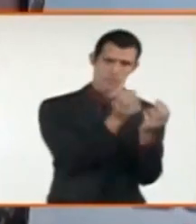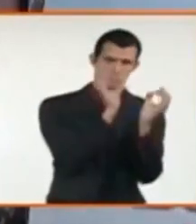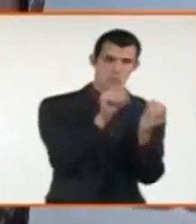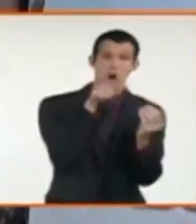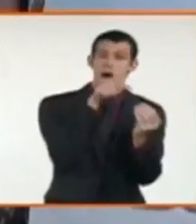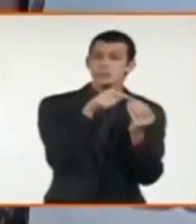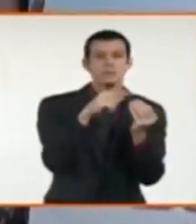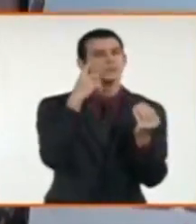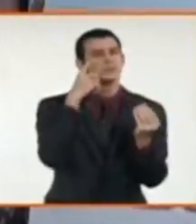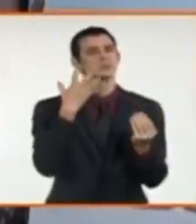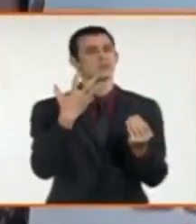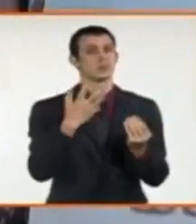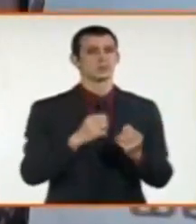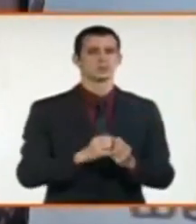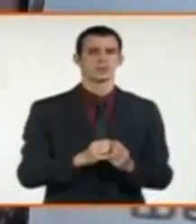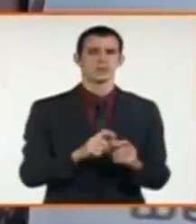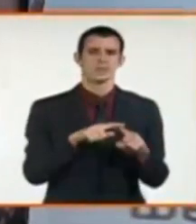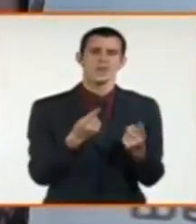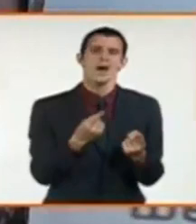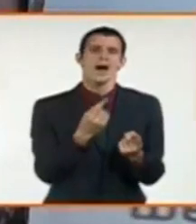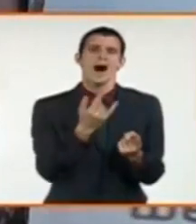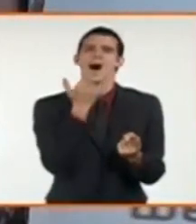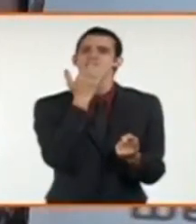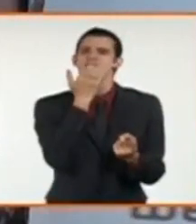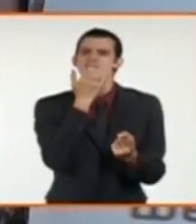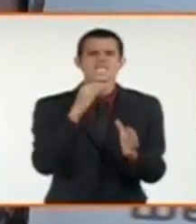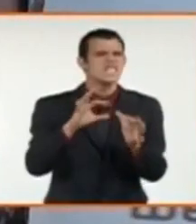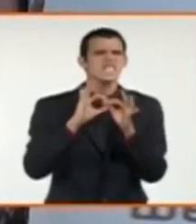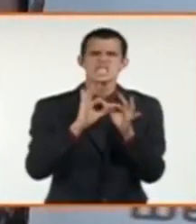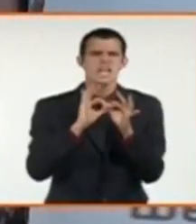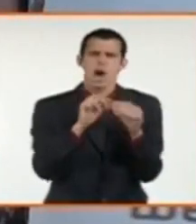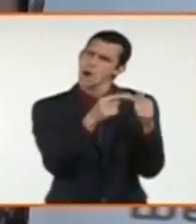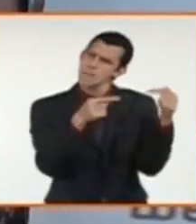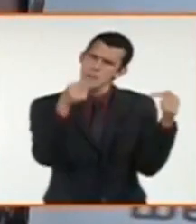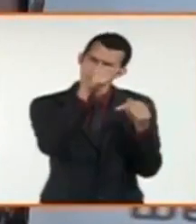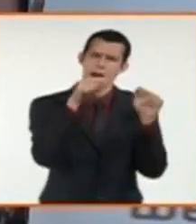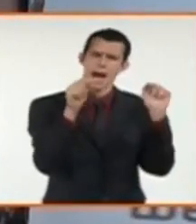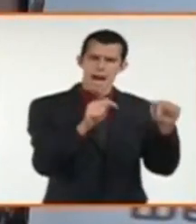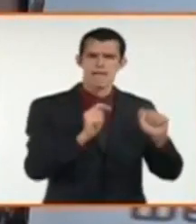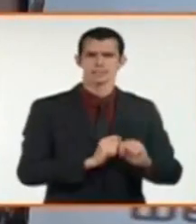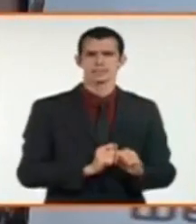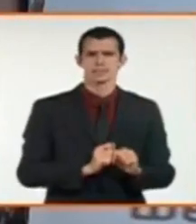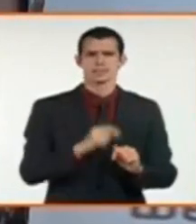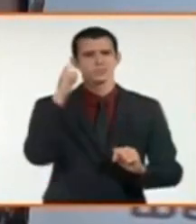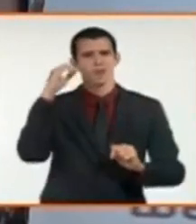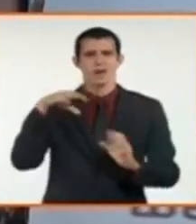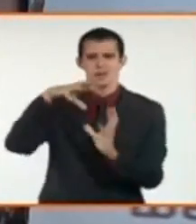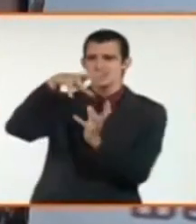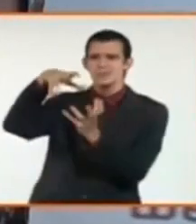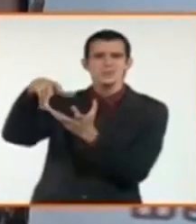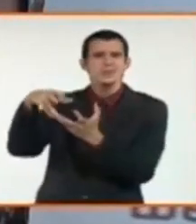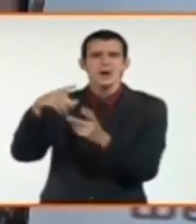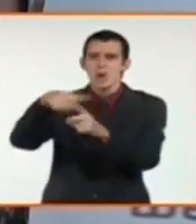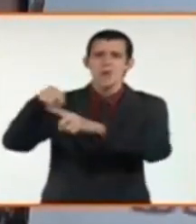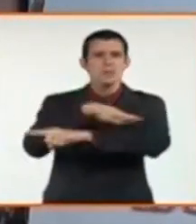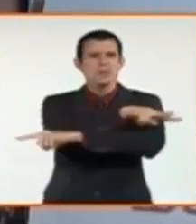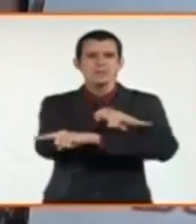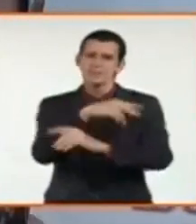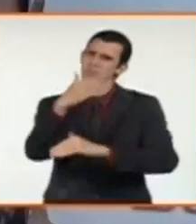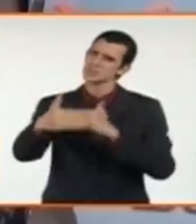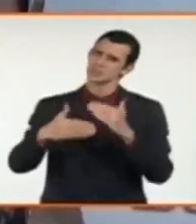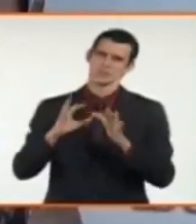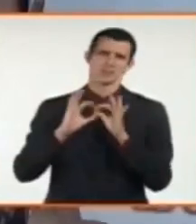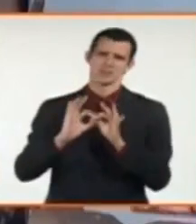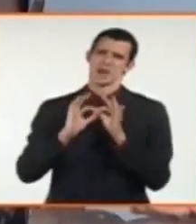impactada por los efectos de la crisis mundial económica que además hemos explicado otras veces